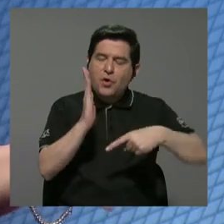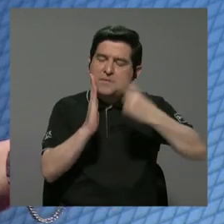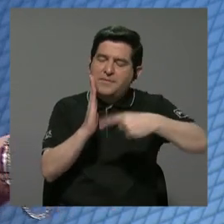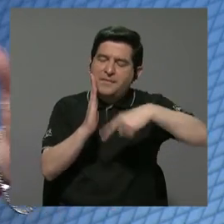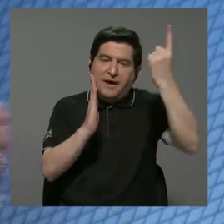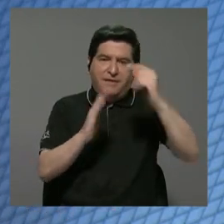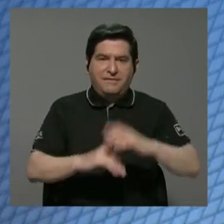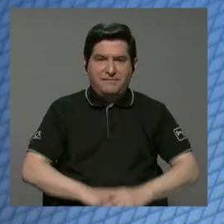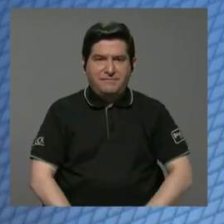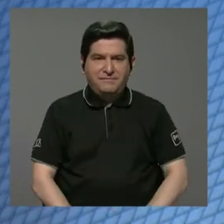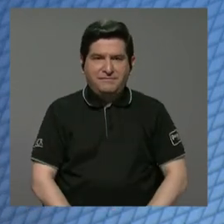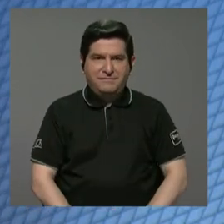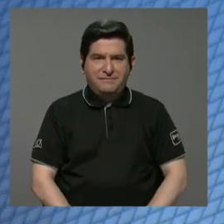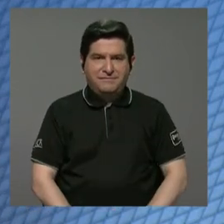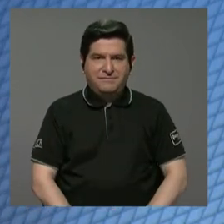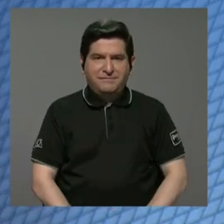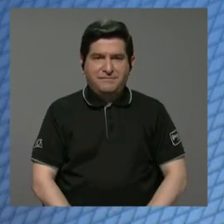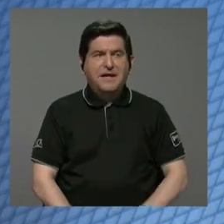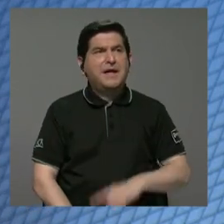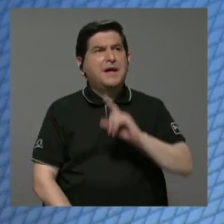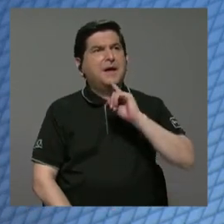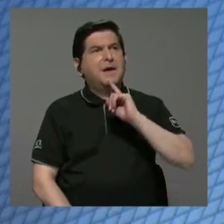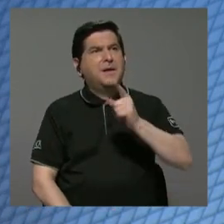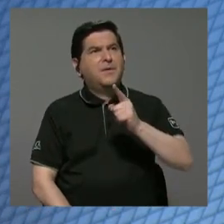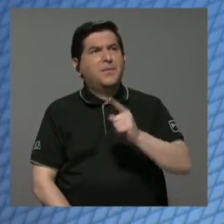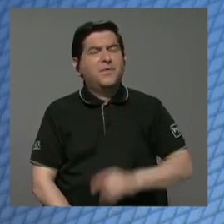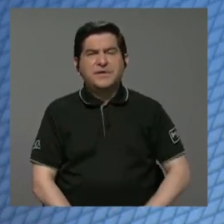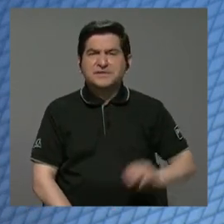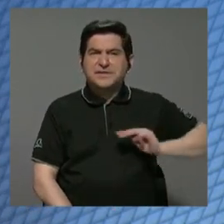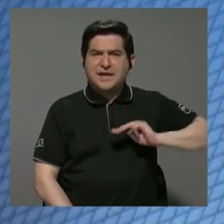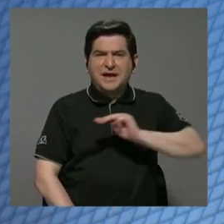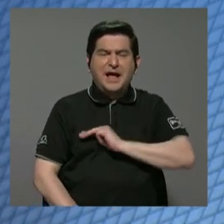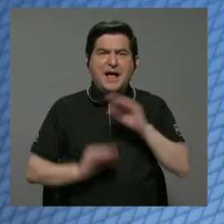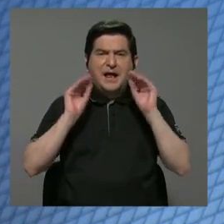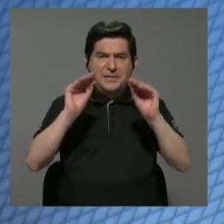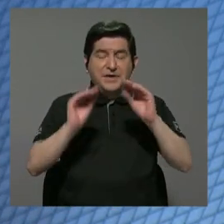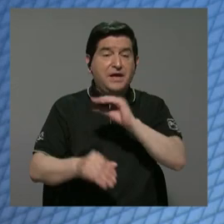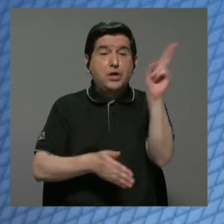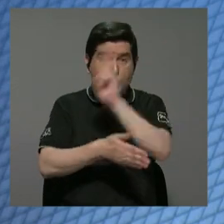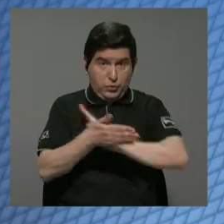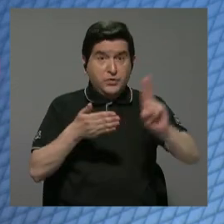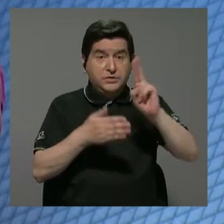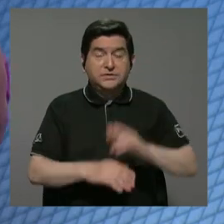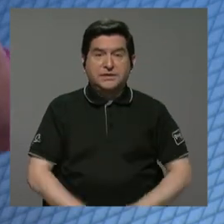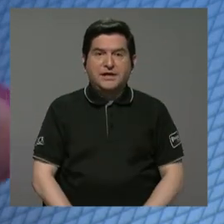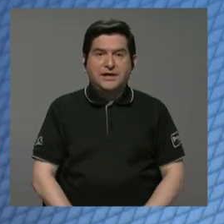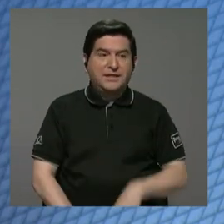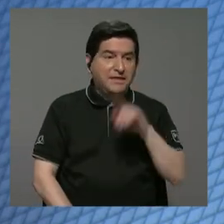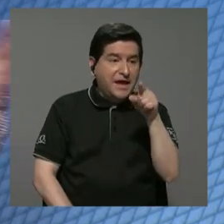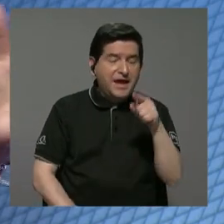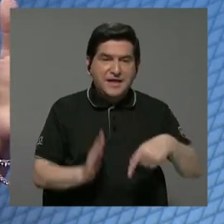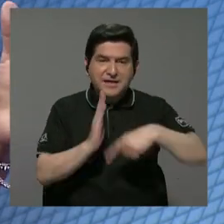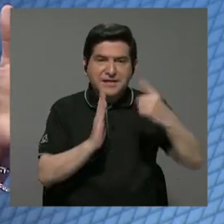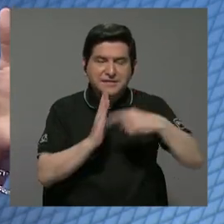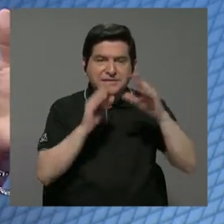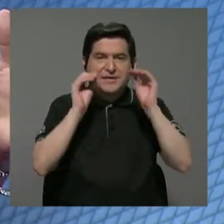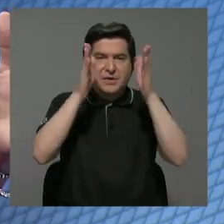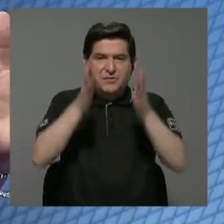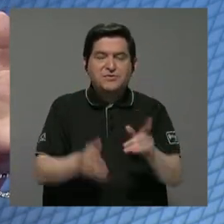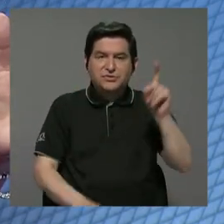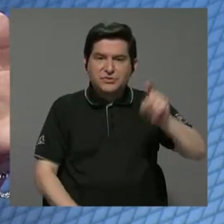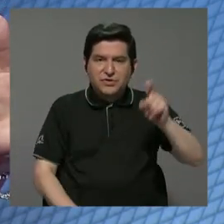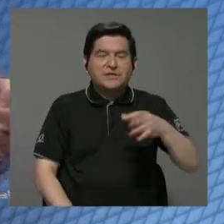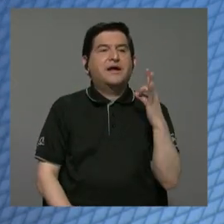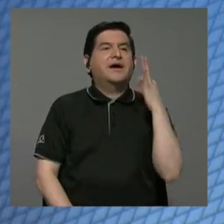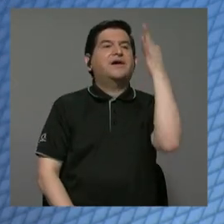Ajá. Que es como decirle al Ministerio de Educación, mire, y a las universidades, claro, ese es el perfil de docente que necesitamos